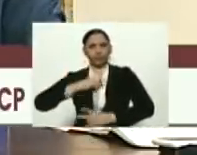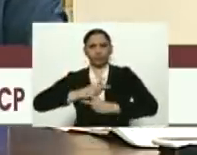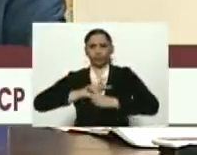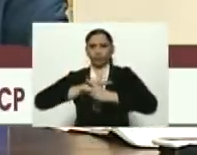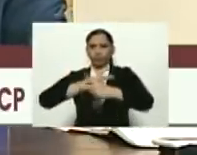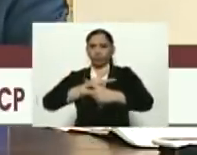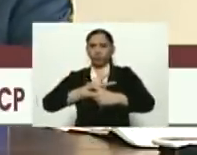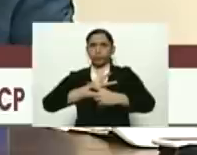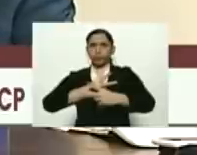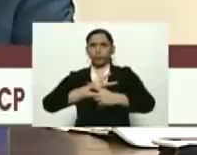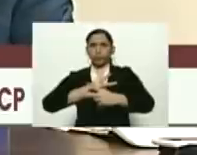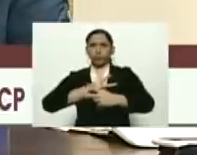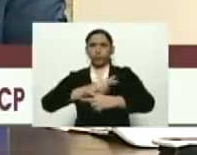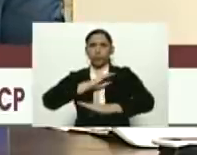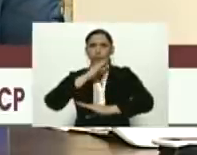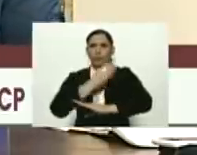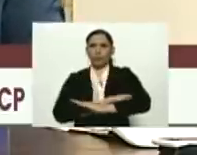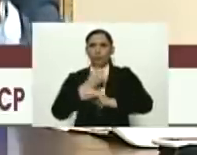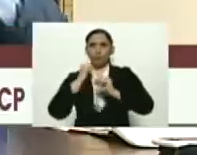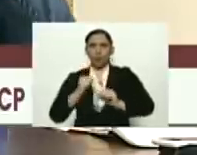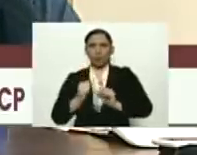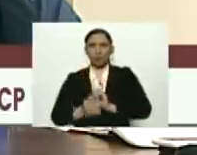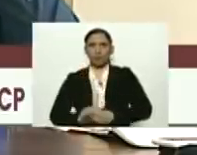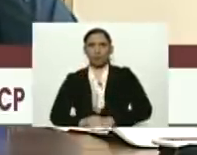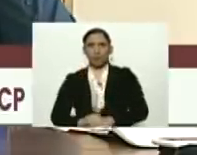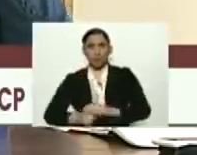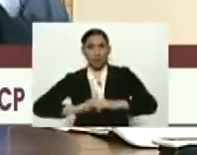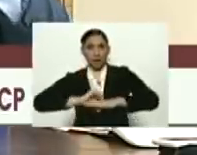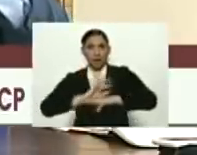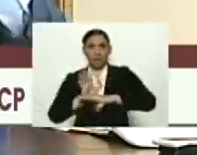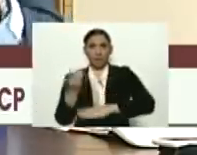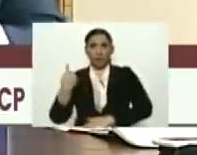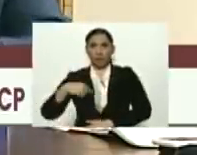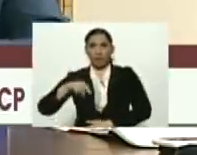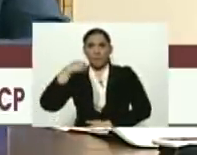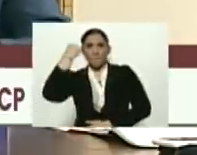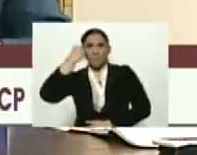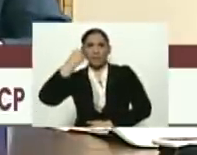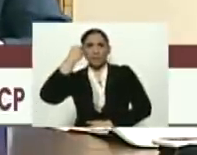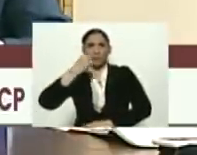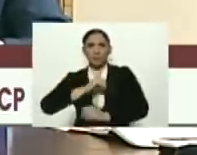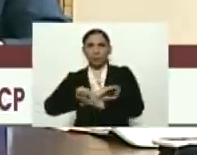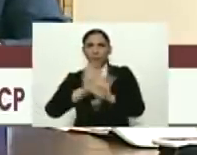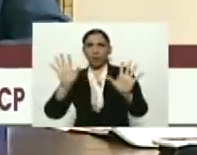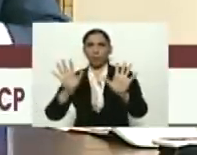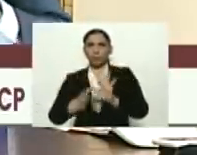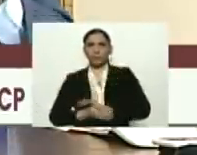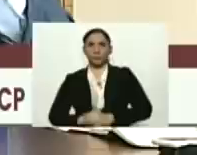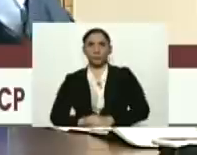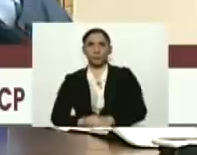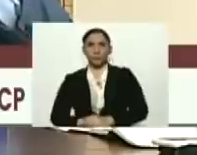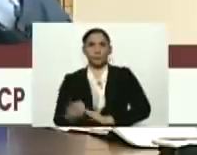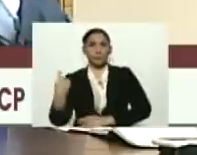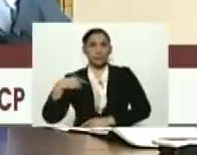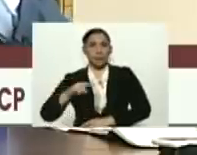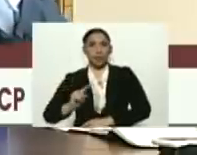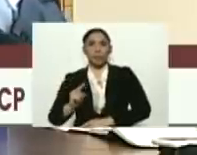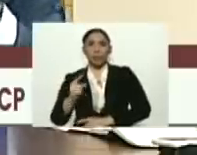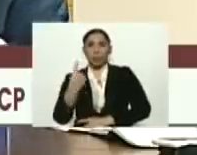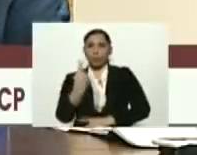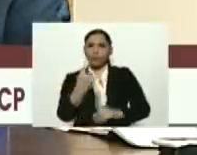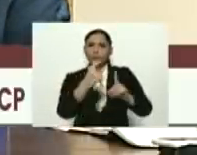voluntad y fuerza. El ALBA tiene pensamiento claro. Tenemos una